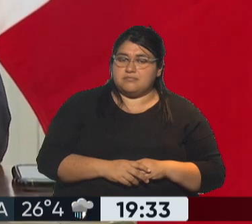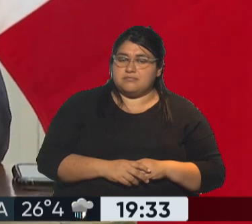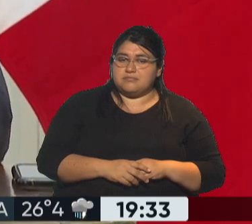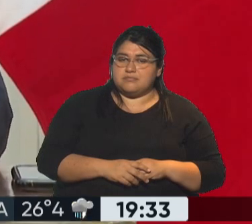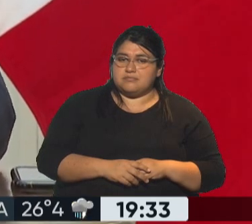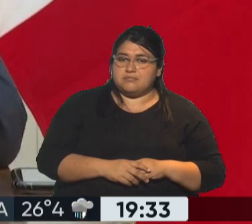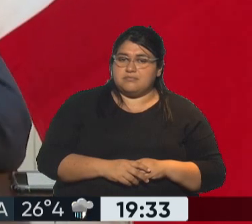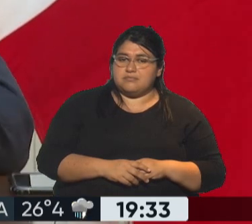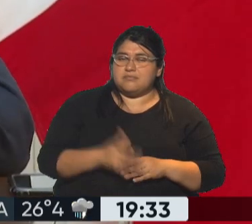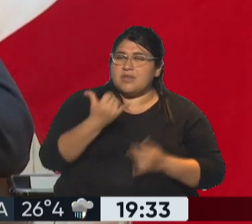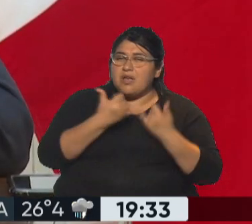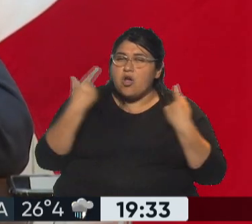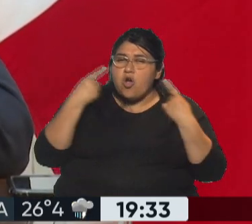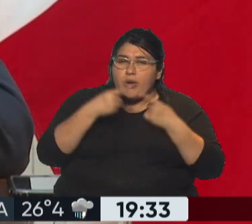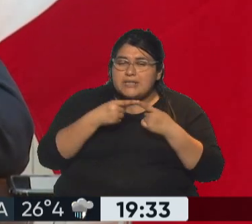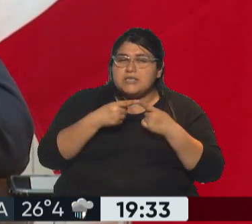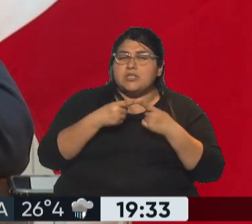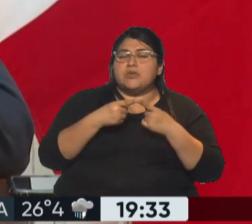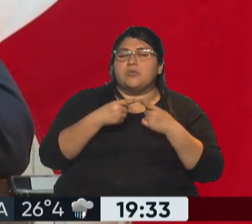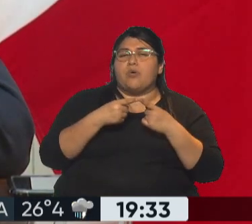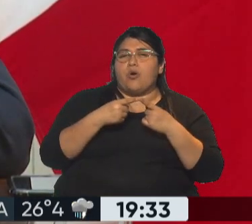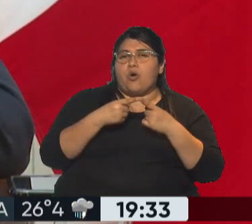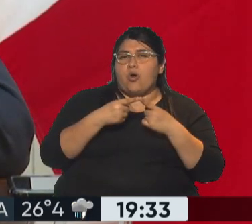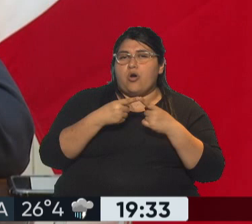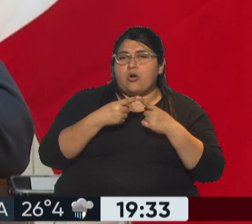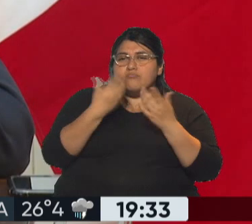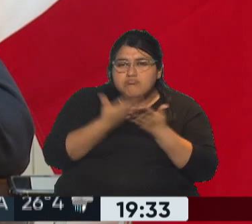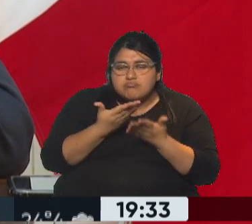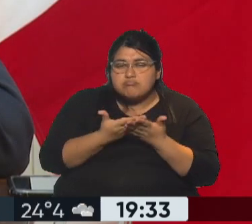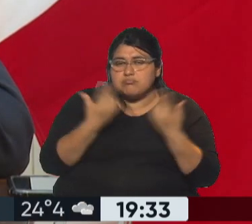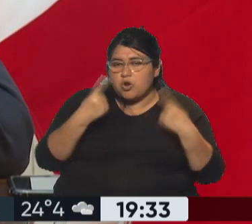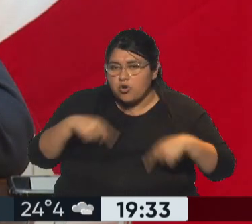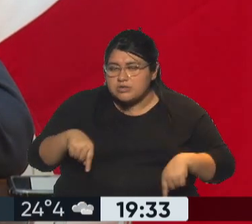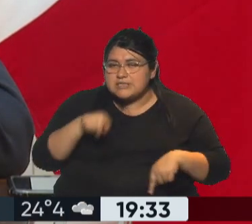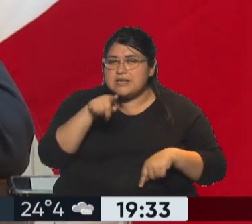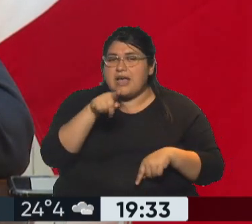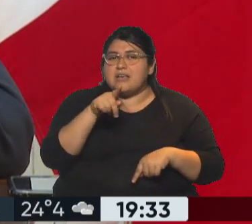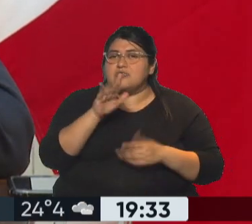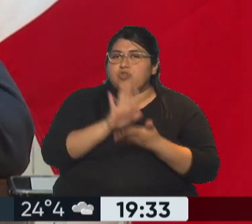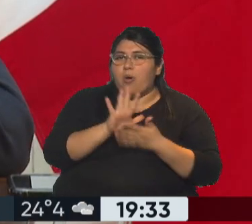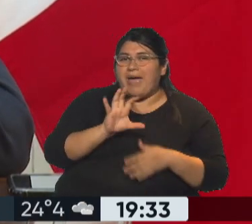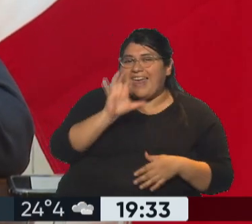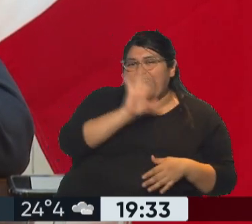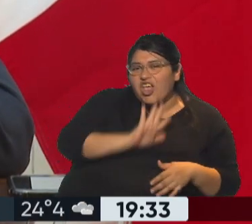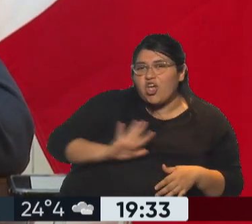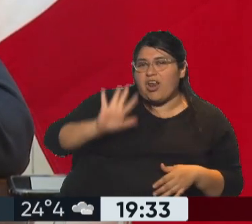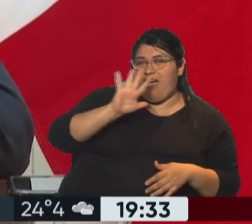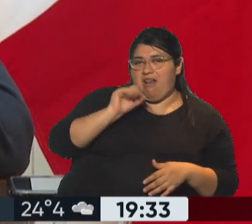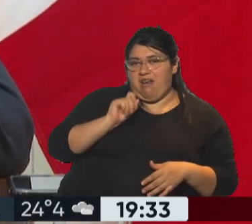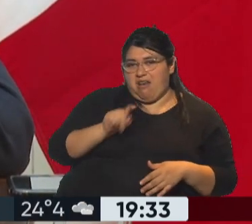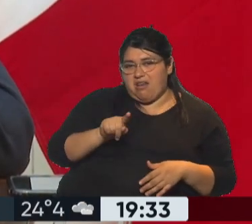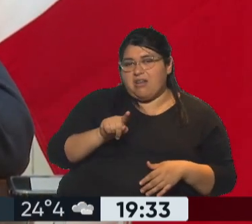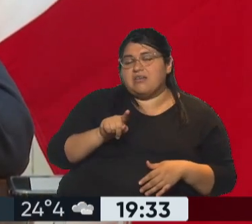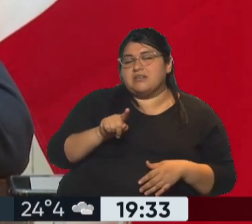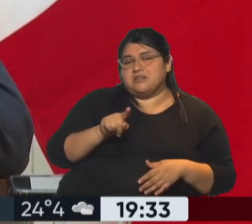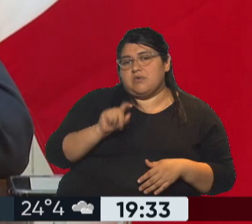la intención, y además esto requiere una negociación salarial en términos regionales, porque hay un